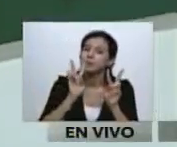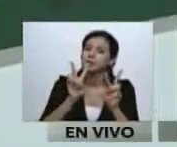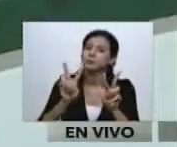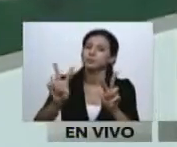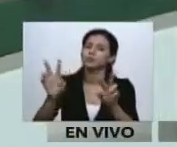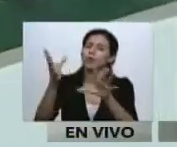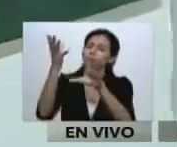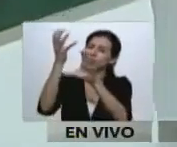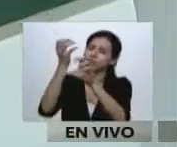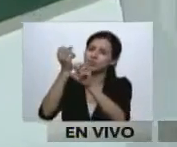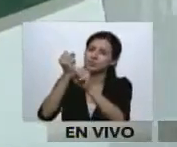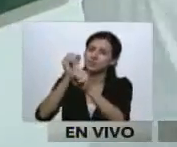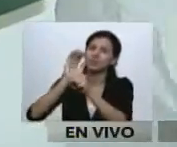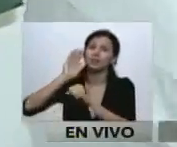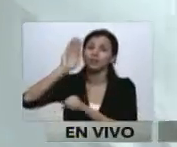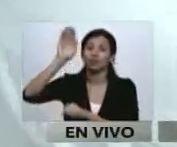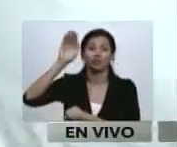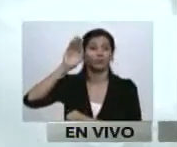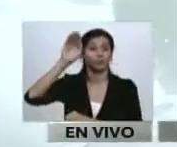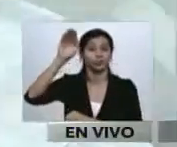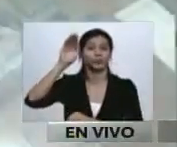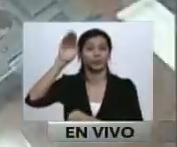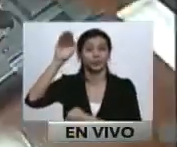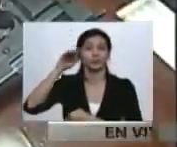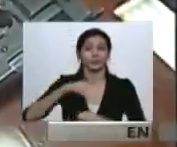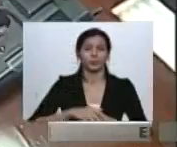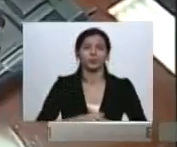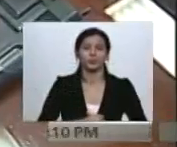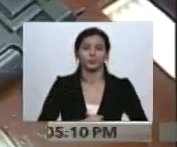con confianza el